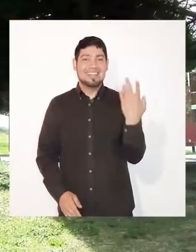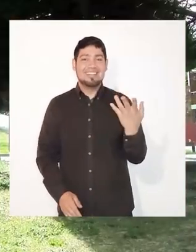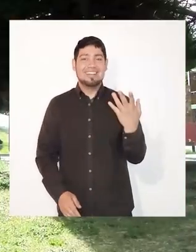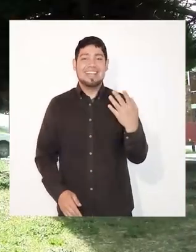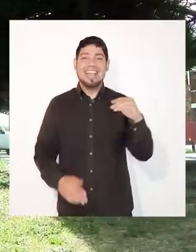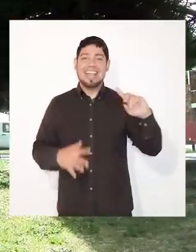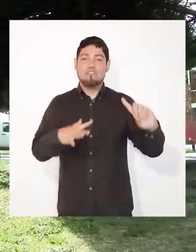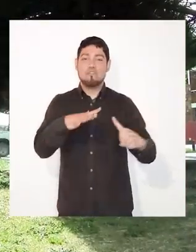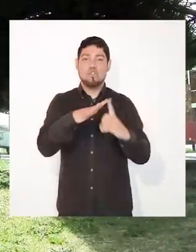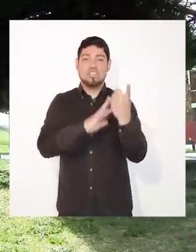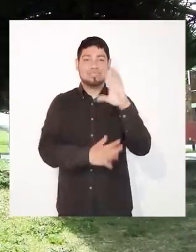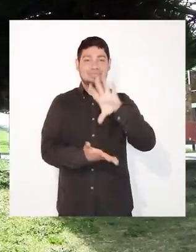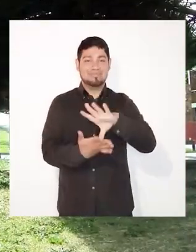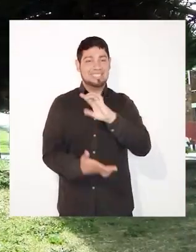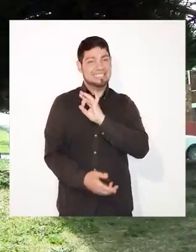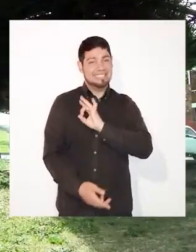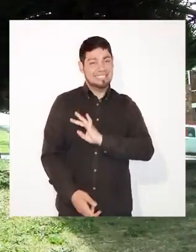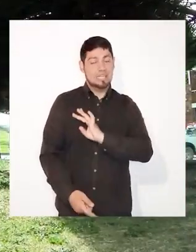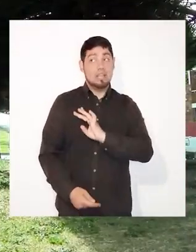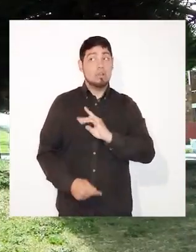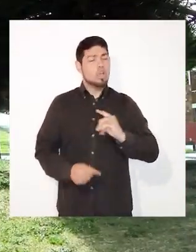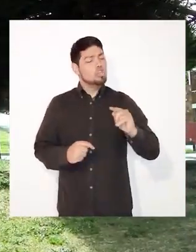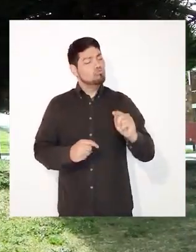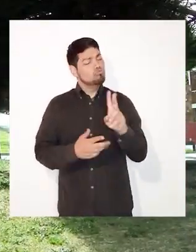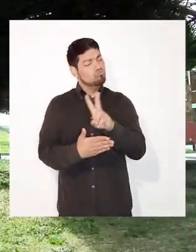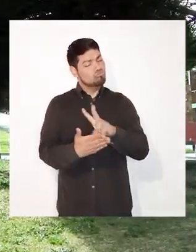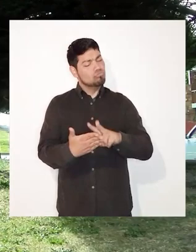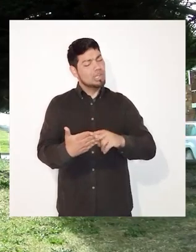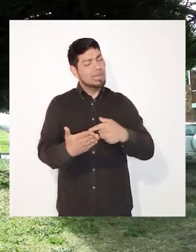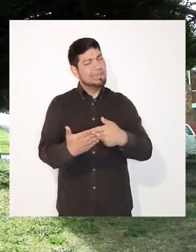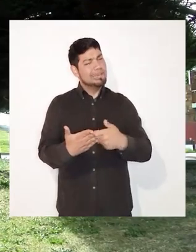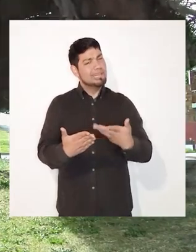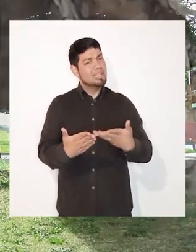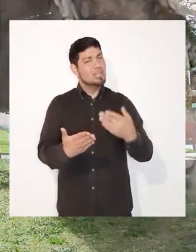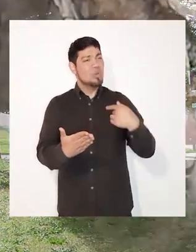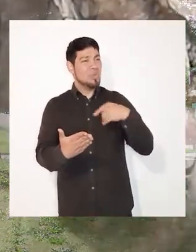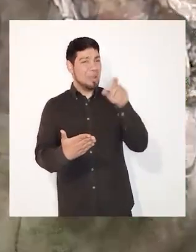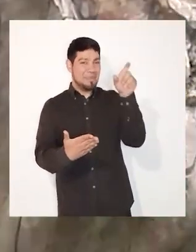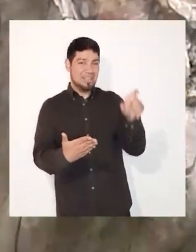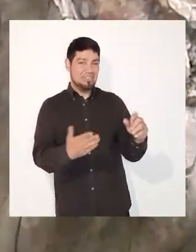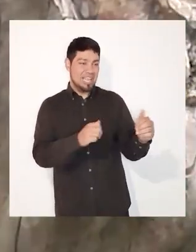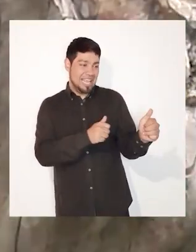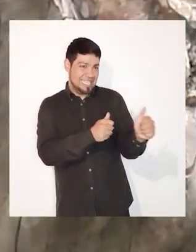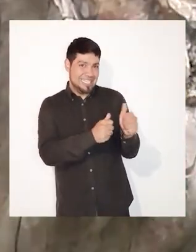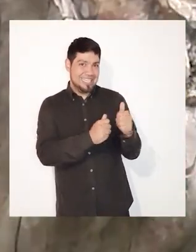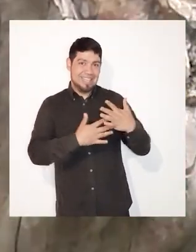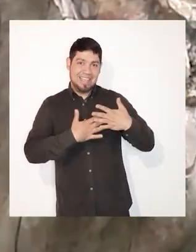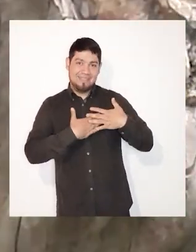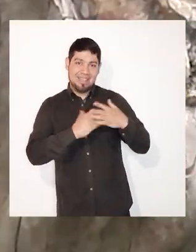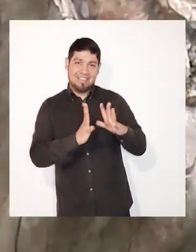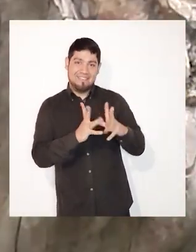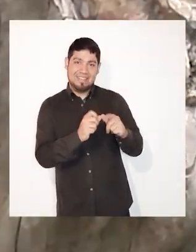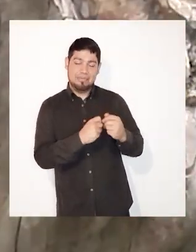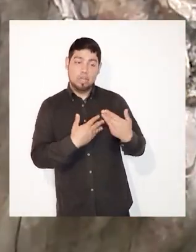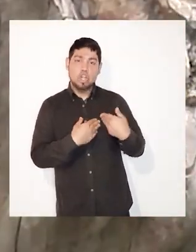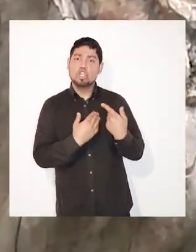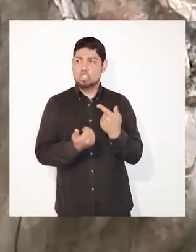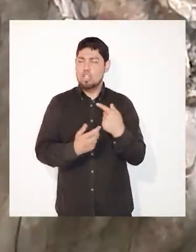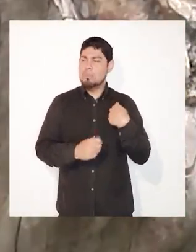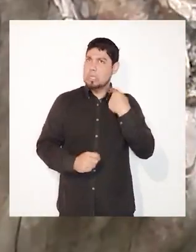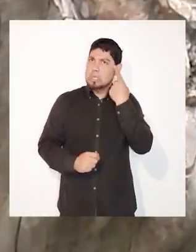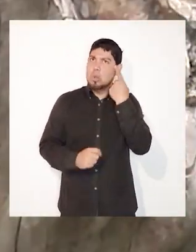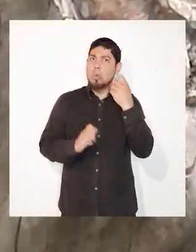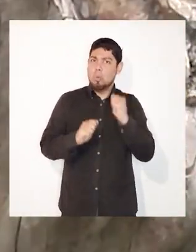Lantaño, entalbando de O'Higgins sobre la independencia de Chile, creo que eso también me inspiró a ver desde una persona